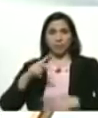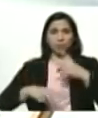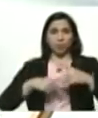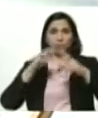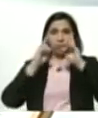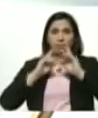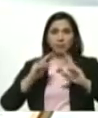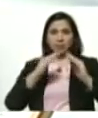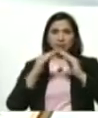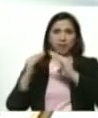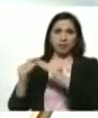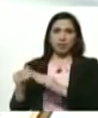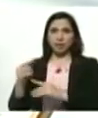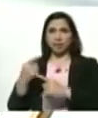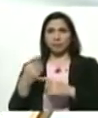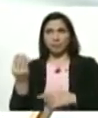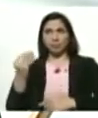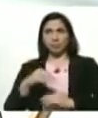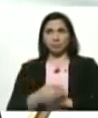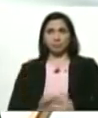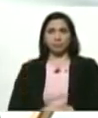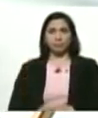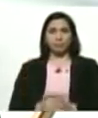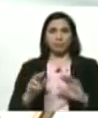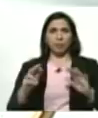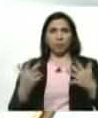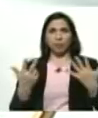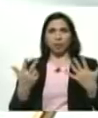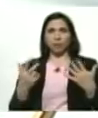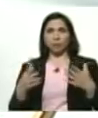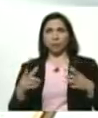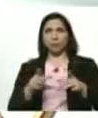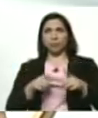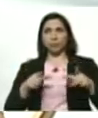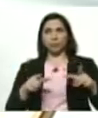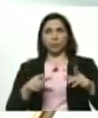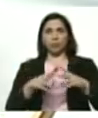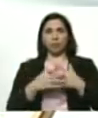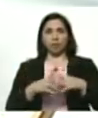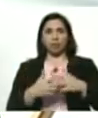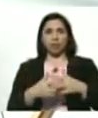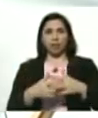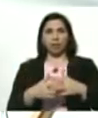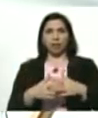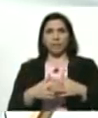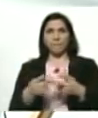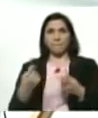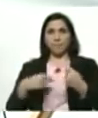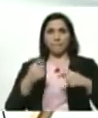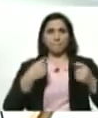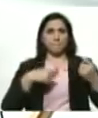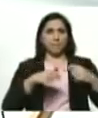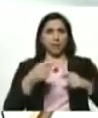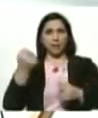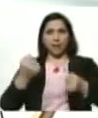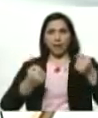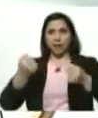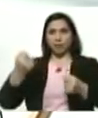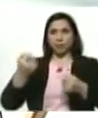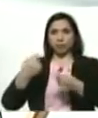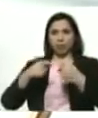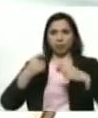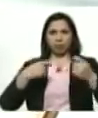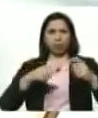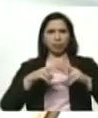y luego en un octavo sector presidente están los talleres mecánicos la venta de partes y autopartes